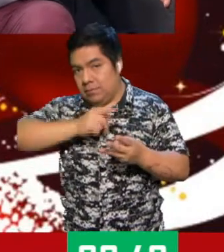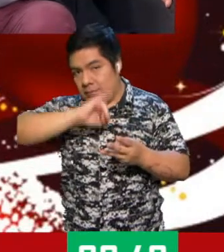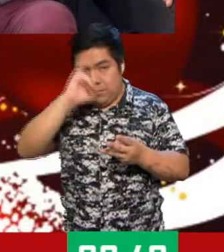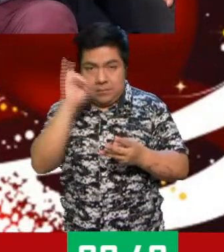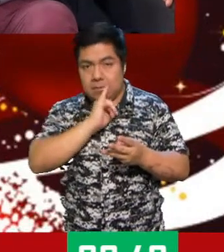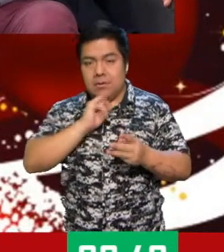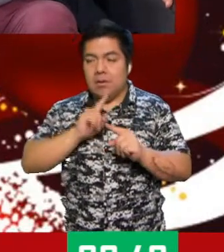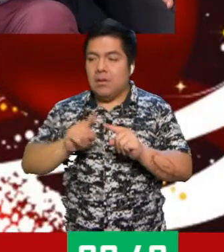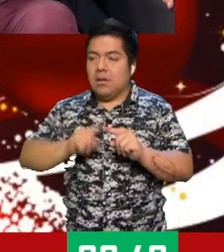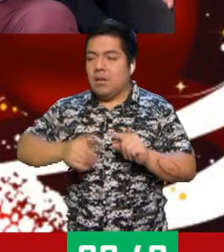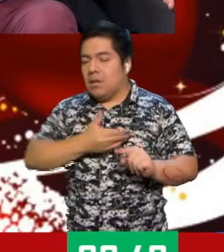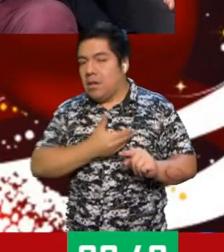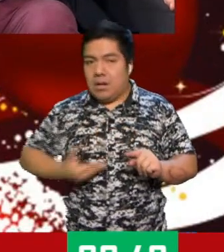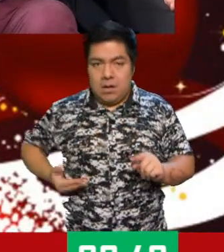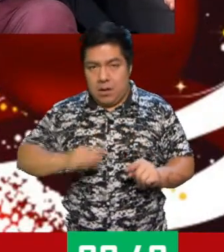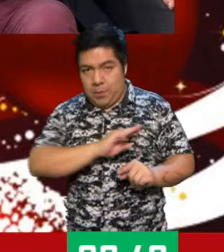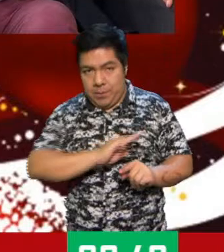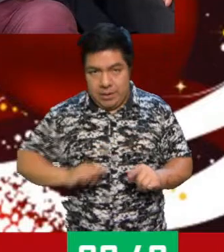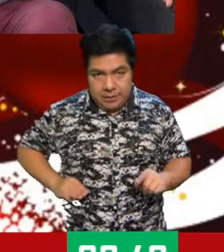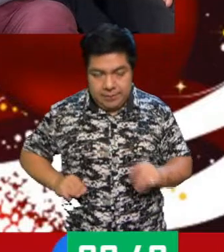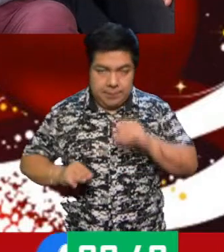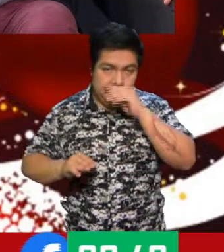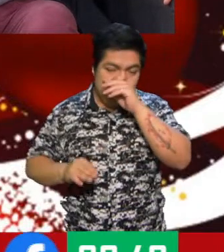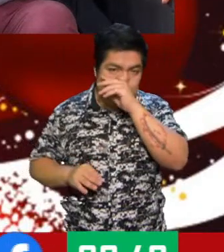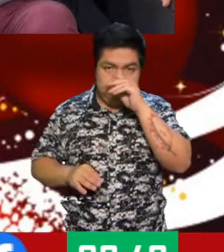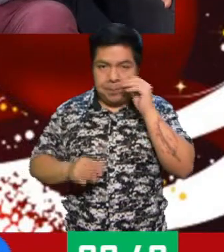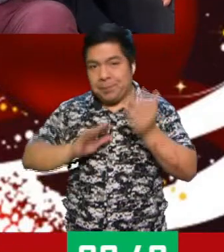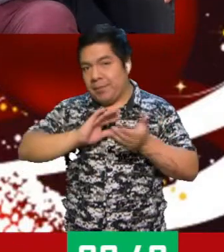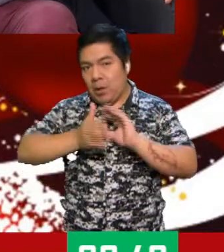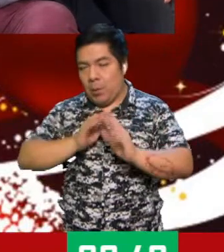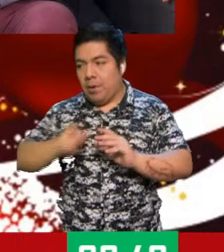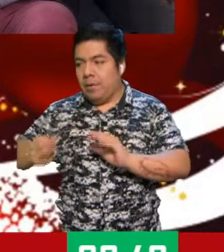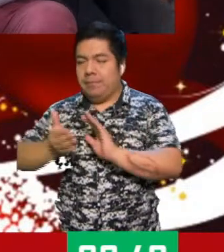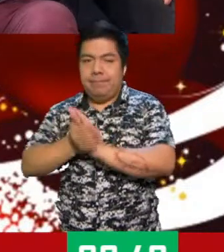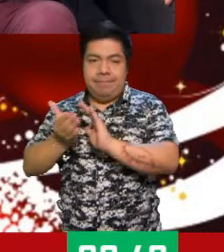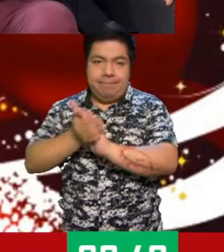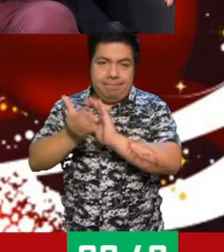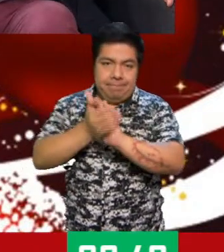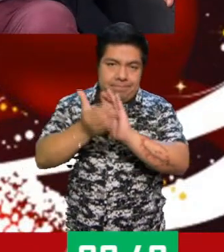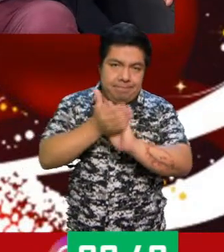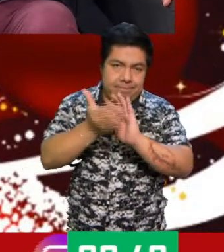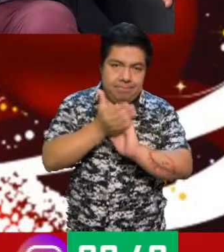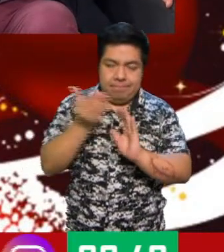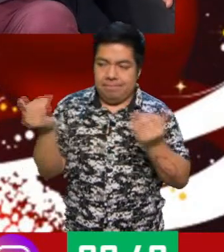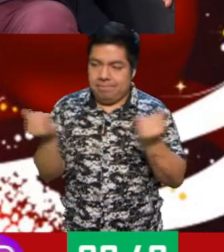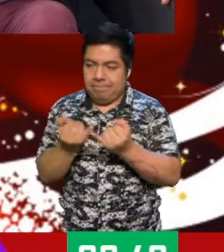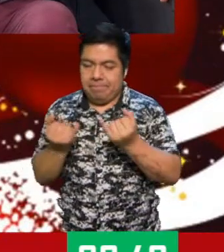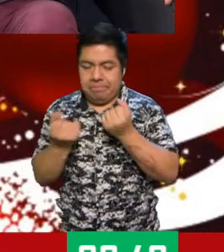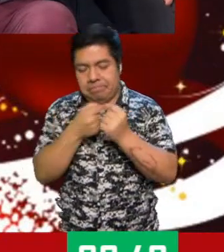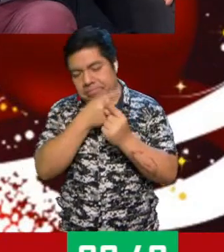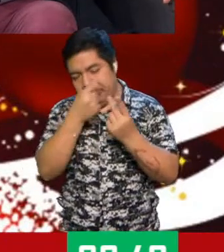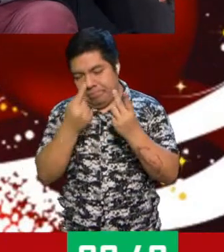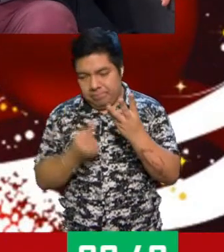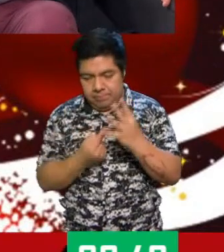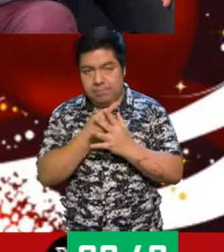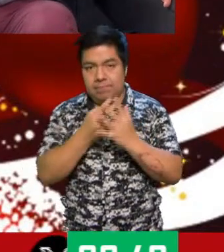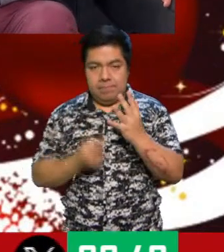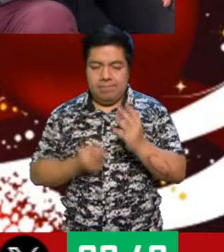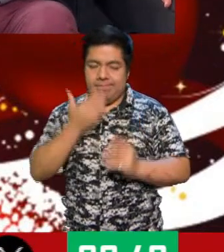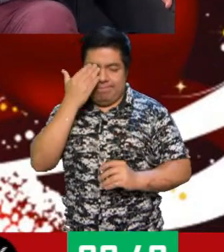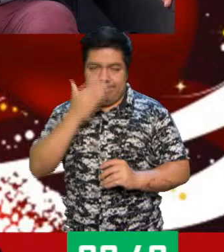las presidencias municipales o las obras, ¿no? La dirección de obras, por decirlo de alguna manera, porque